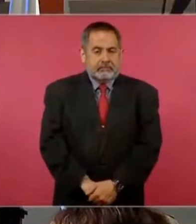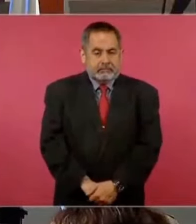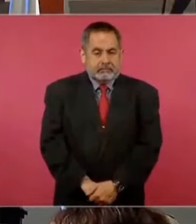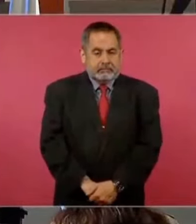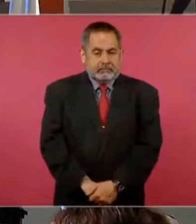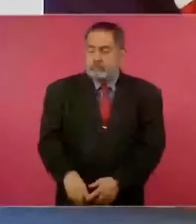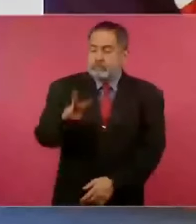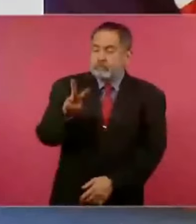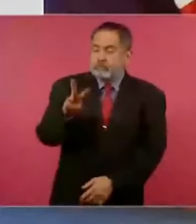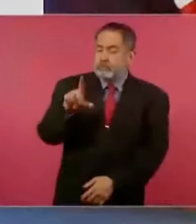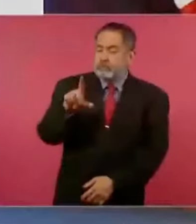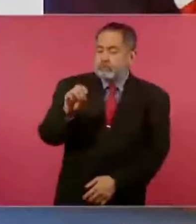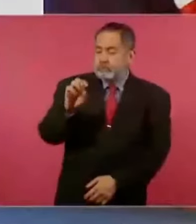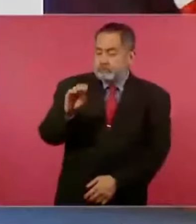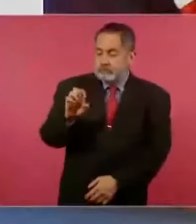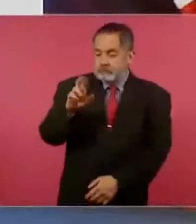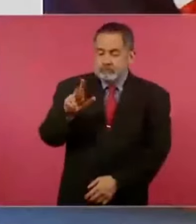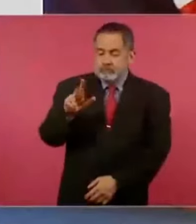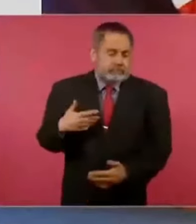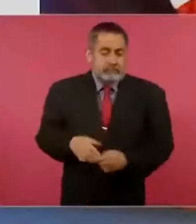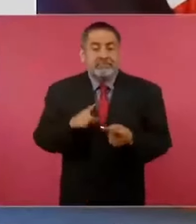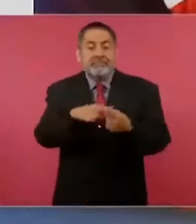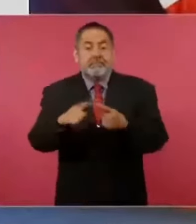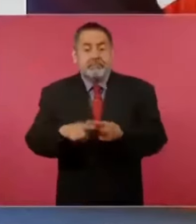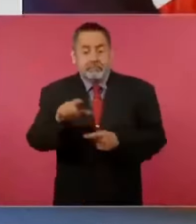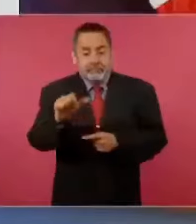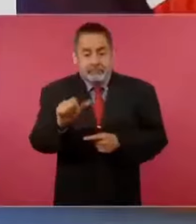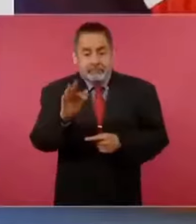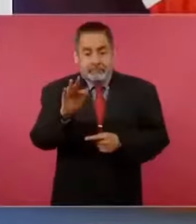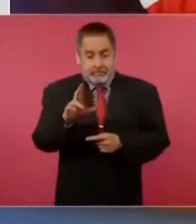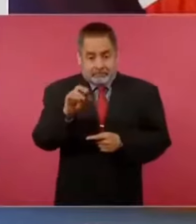Waldenberg, Alfonso Zárate,